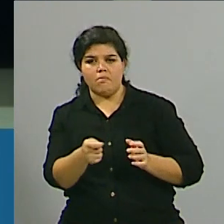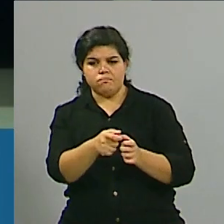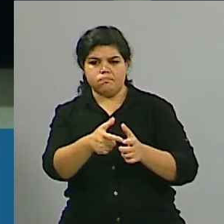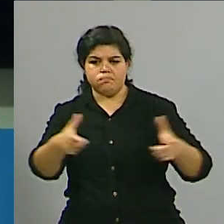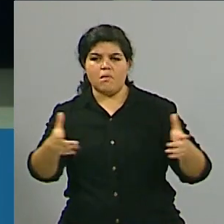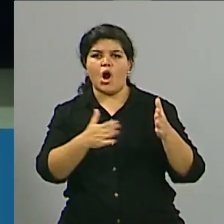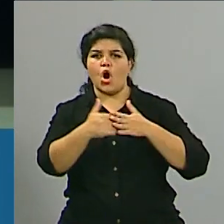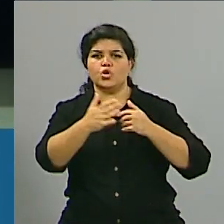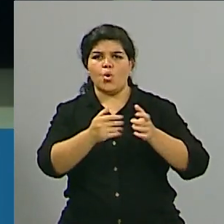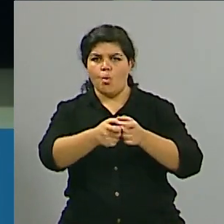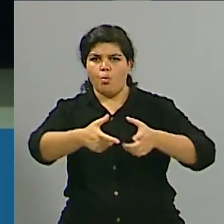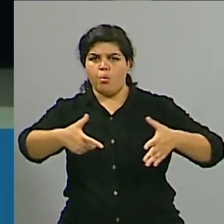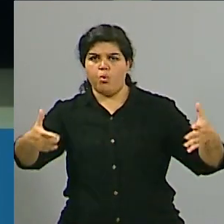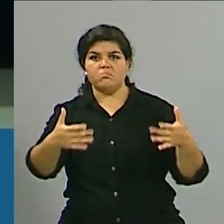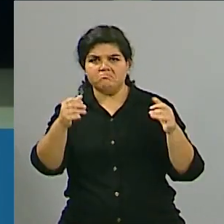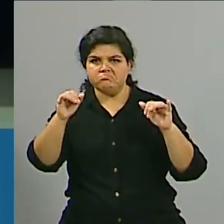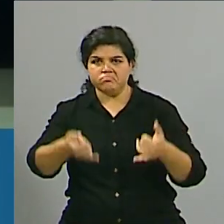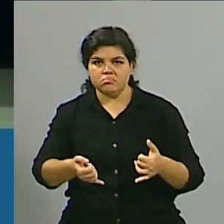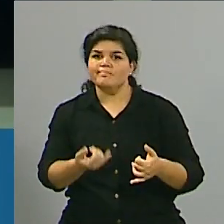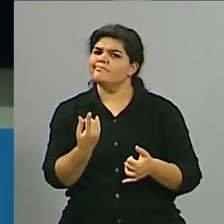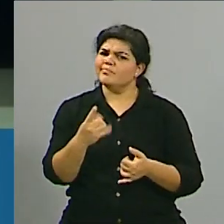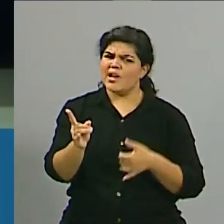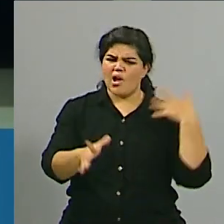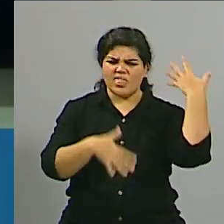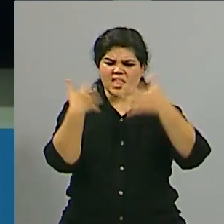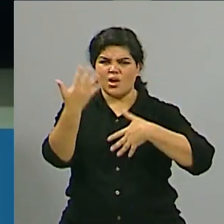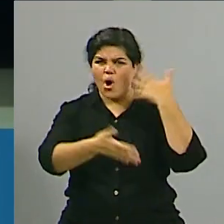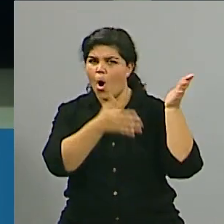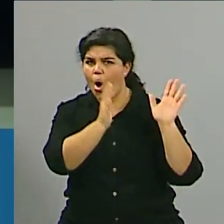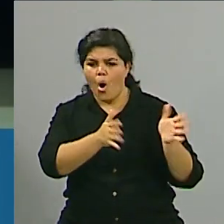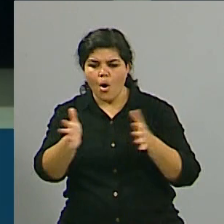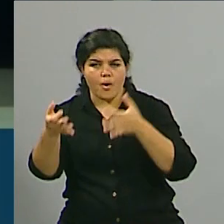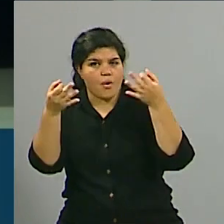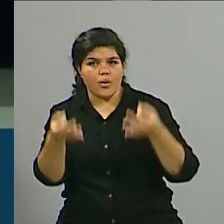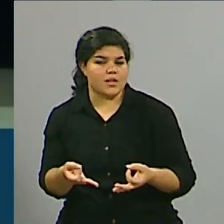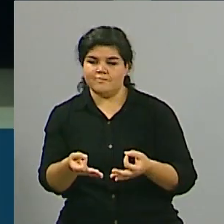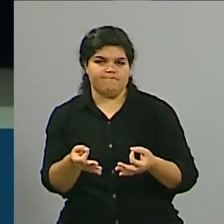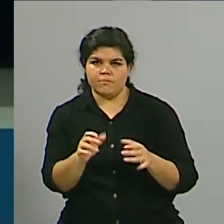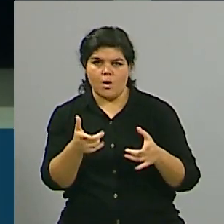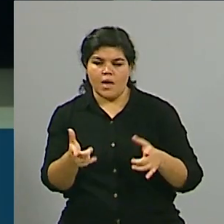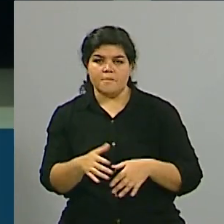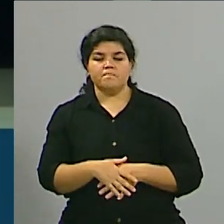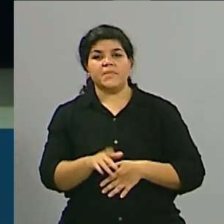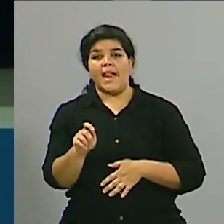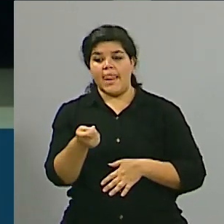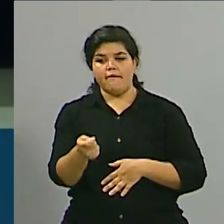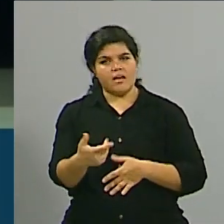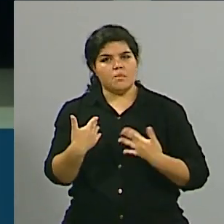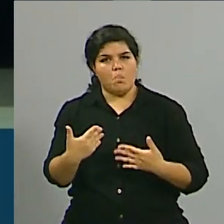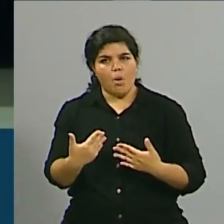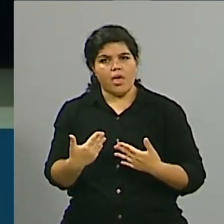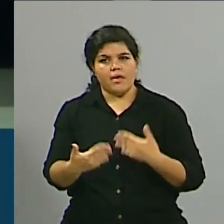crecimiento desordenado. La Valle ha tenido grandes posibilidades de crecer en mejores